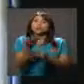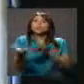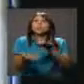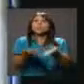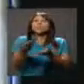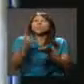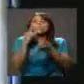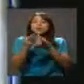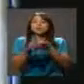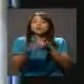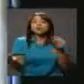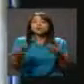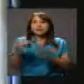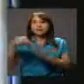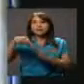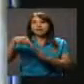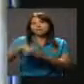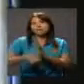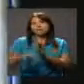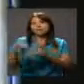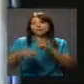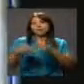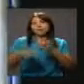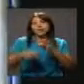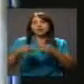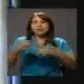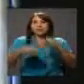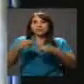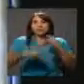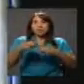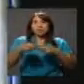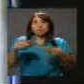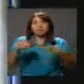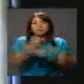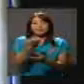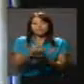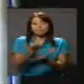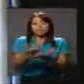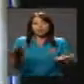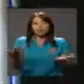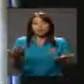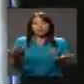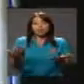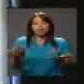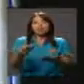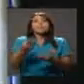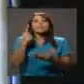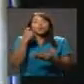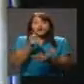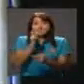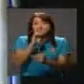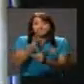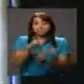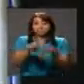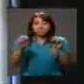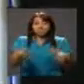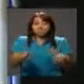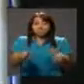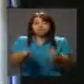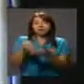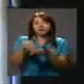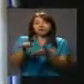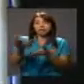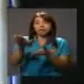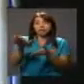resolver el problema de fondo que es el problema de la crisis económica que eso es lo que excluye y lanza precisamente a las calles a toda nuestra